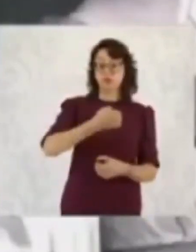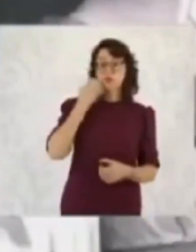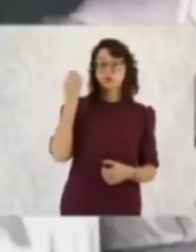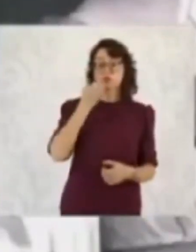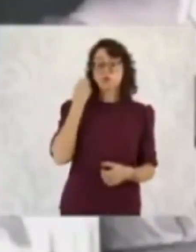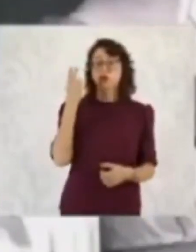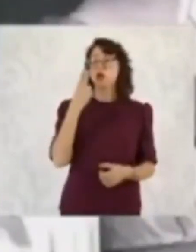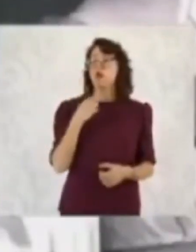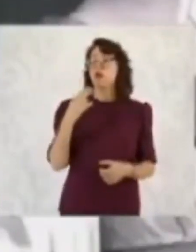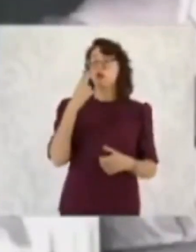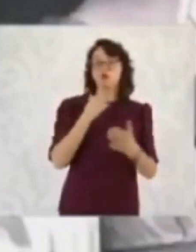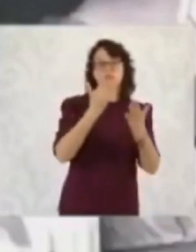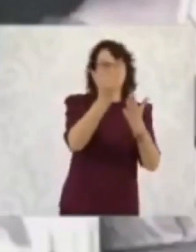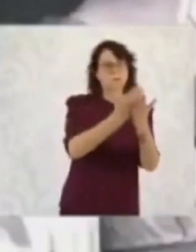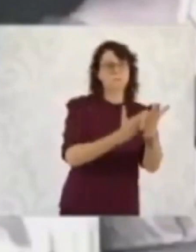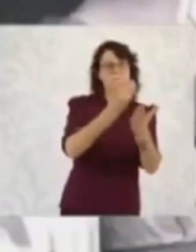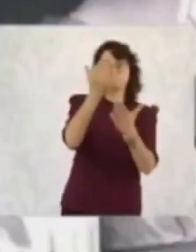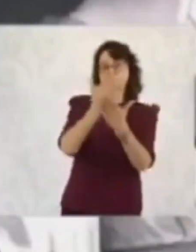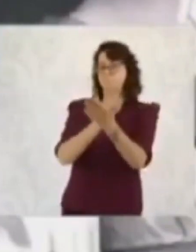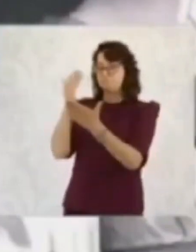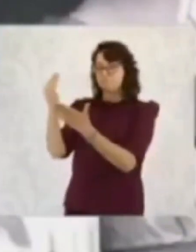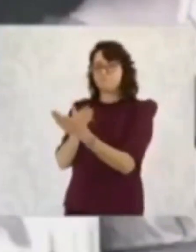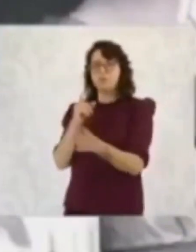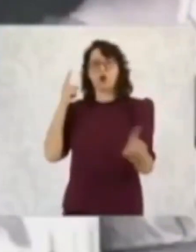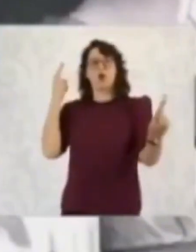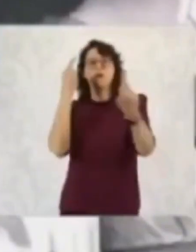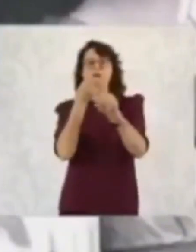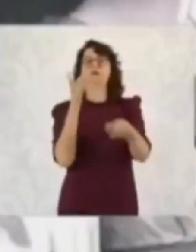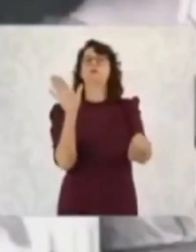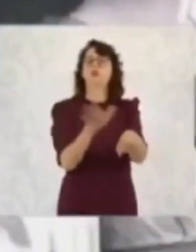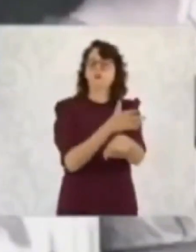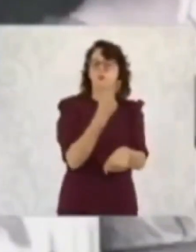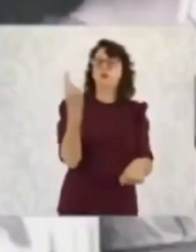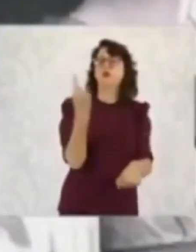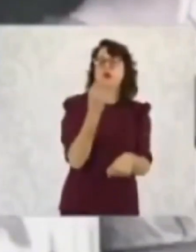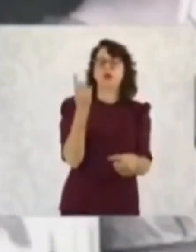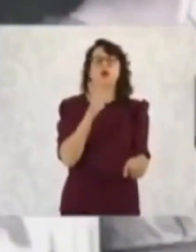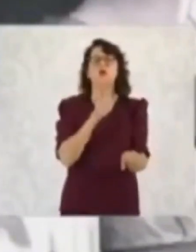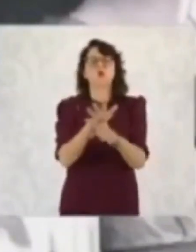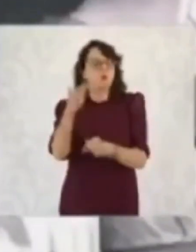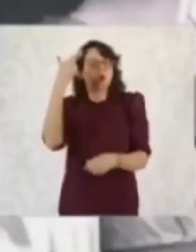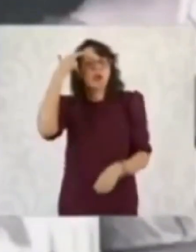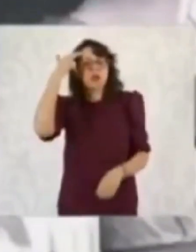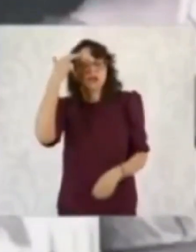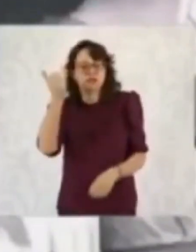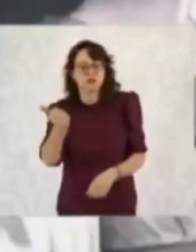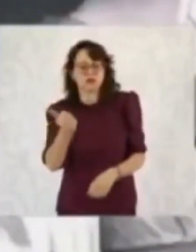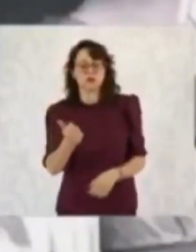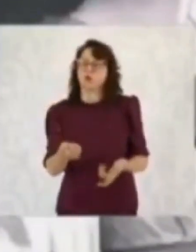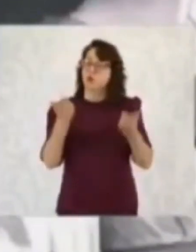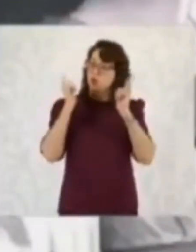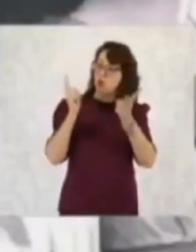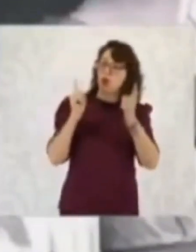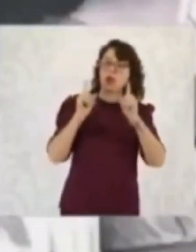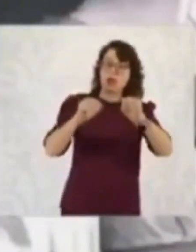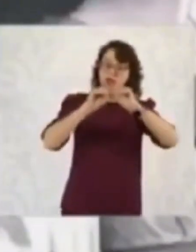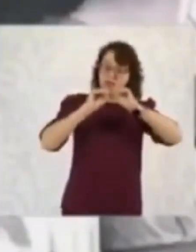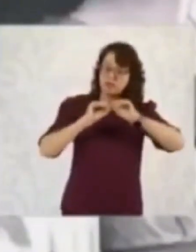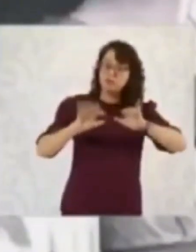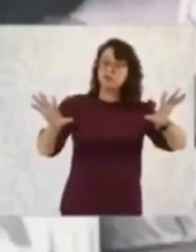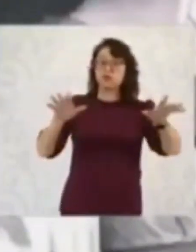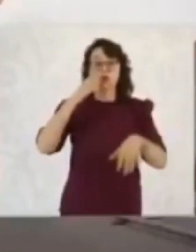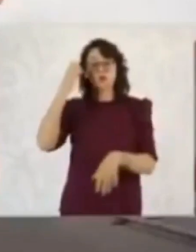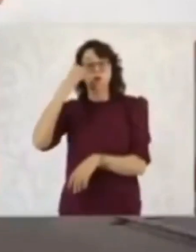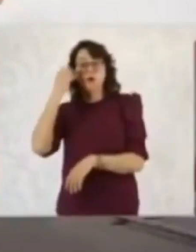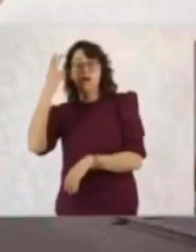el contenido de azúcar en la dieta desde las escuelas, y esperamos que permee también después